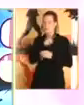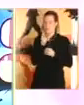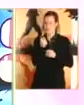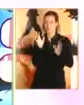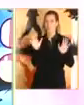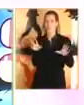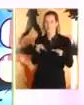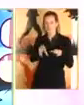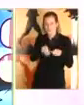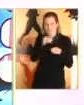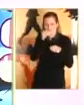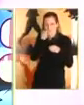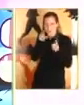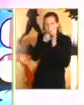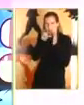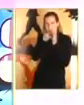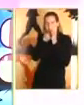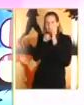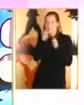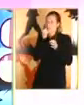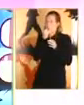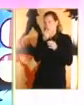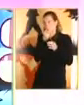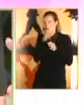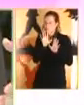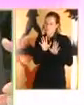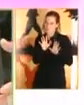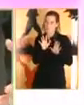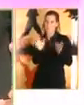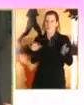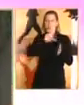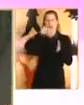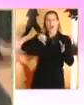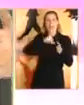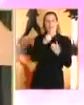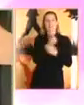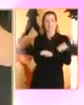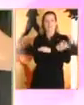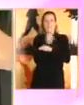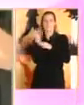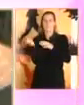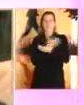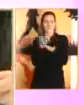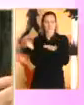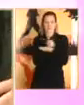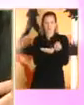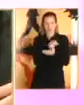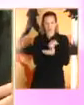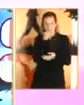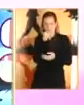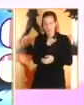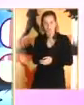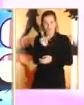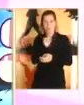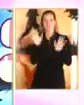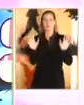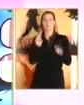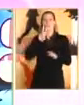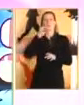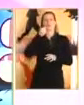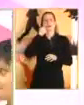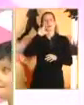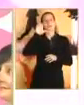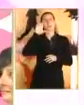huele mejor. Pero no todos los aceites esenciales que tienen las plantas huelen bien. Algunos no son muy agradables. Mira, huele esto, pero la valeriana. Moradito.